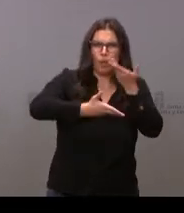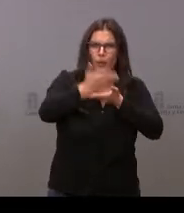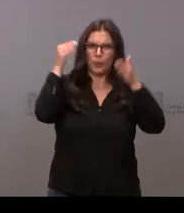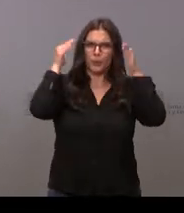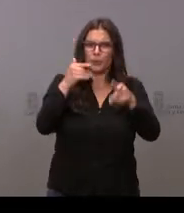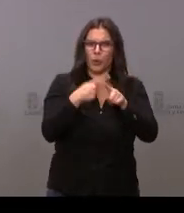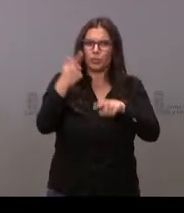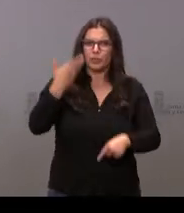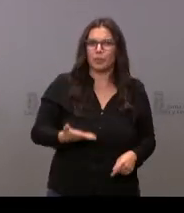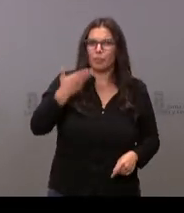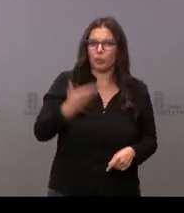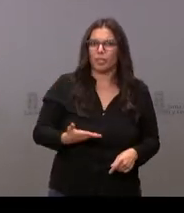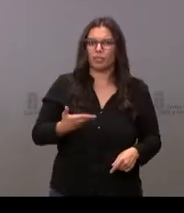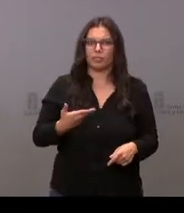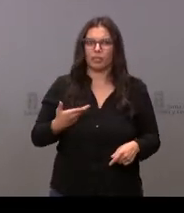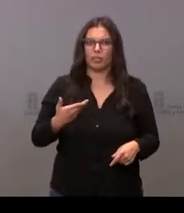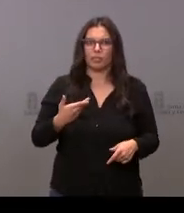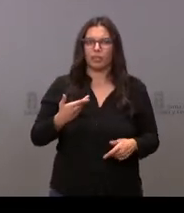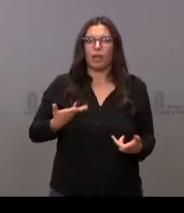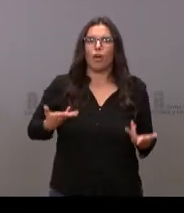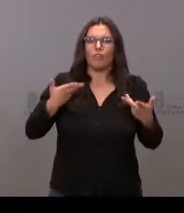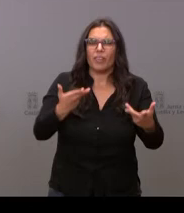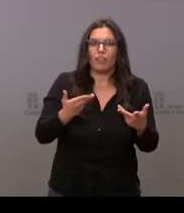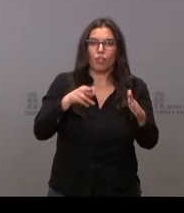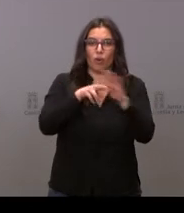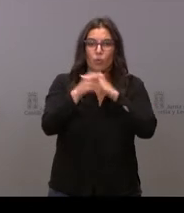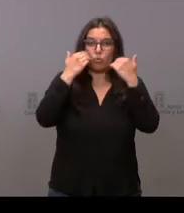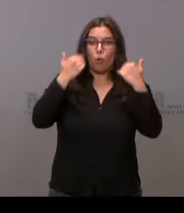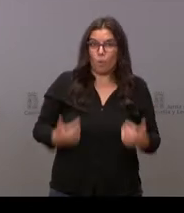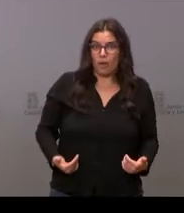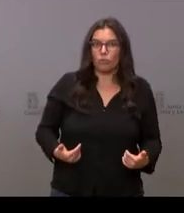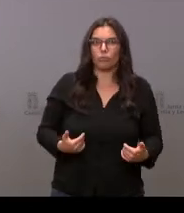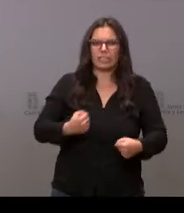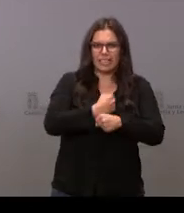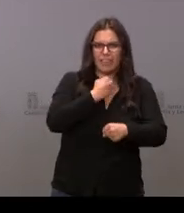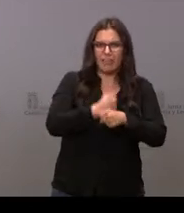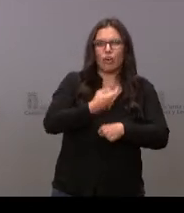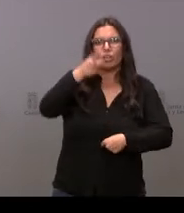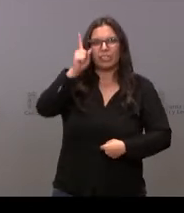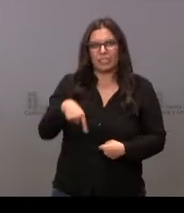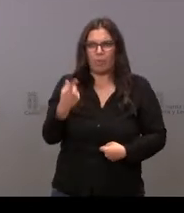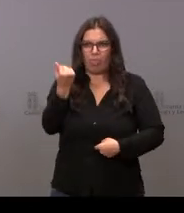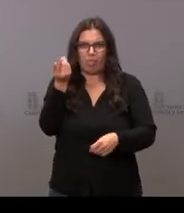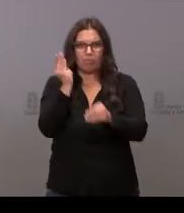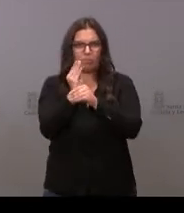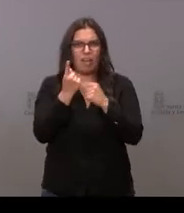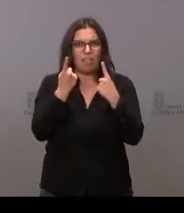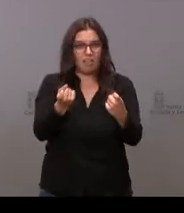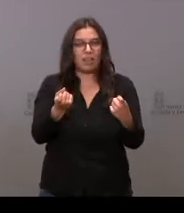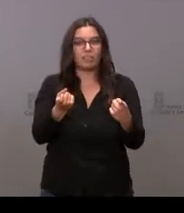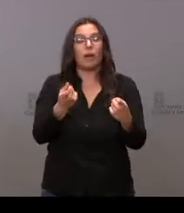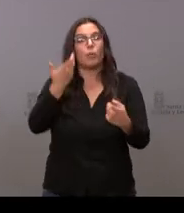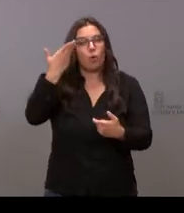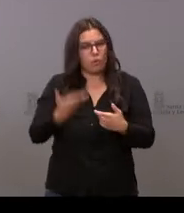importan aportando capital humano que es nuestro fuerte y el capital financiero necesario pero es justo